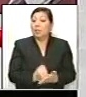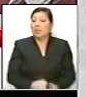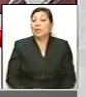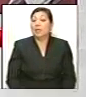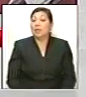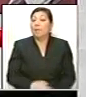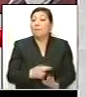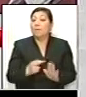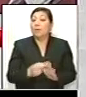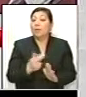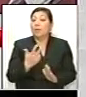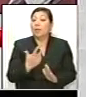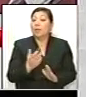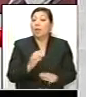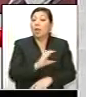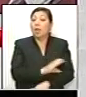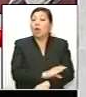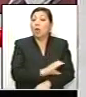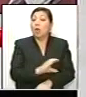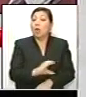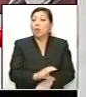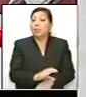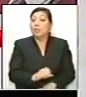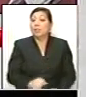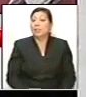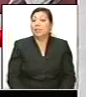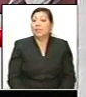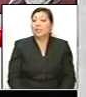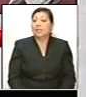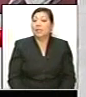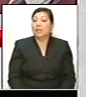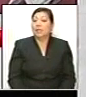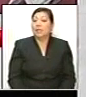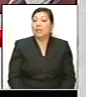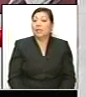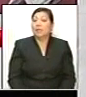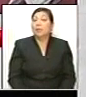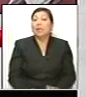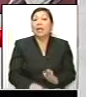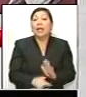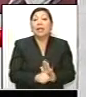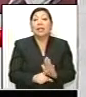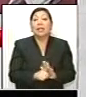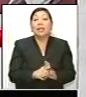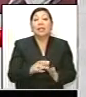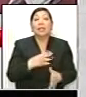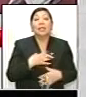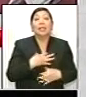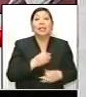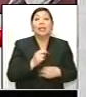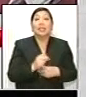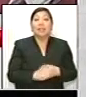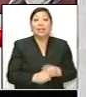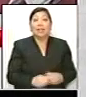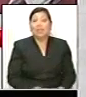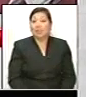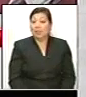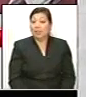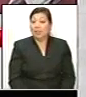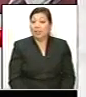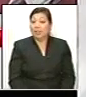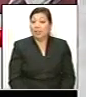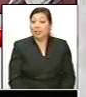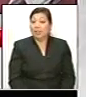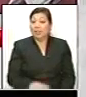del proyecto Tren de la Costa, y la otra plantea una ley que declara interés nacional